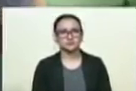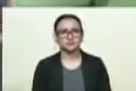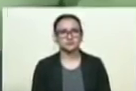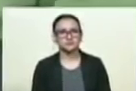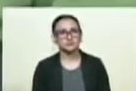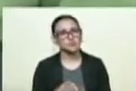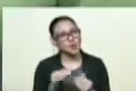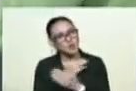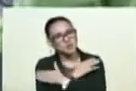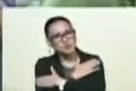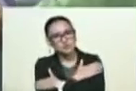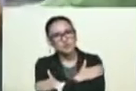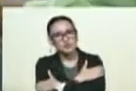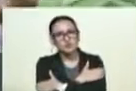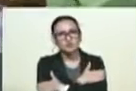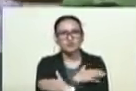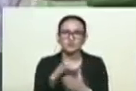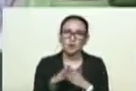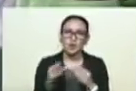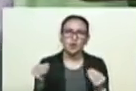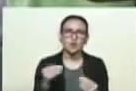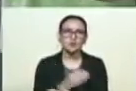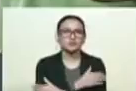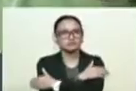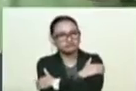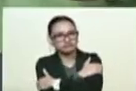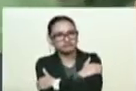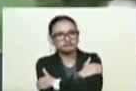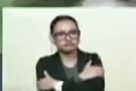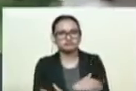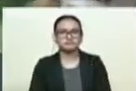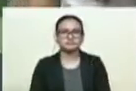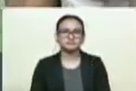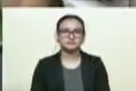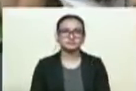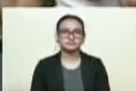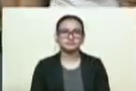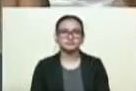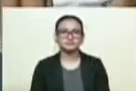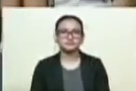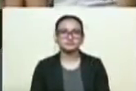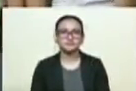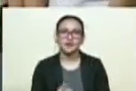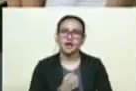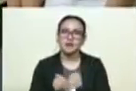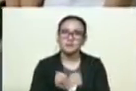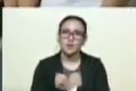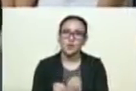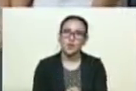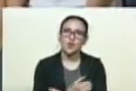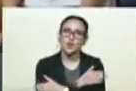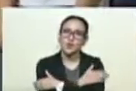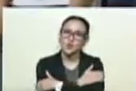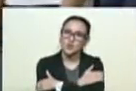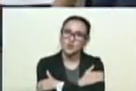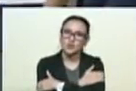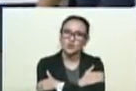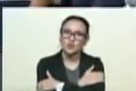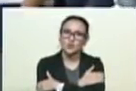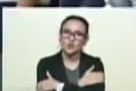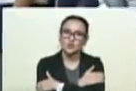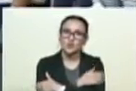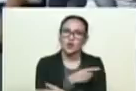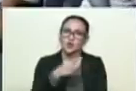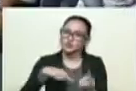abrazados, abrazadas, ¿abrazados a qué? Al amor, porque nosotros somos el amor.